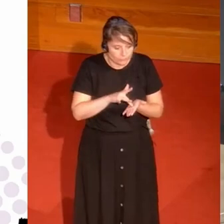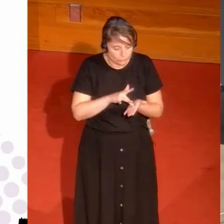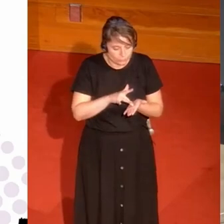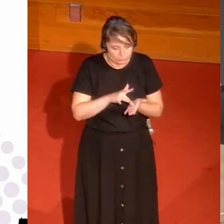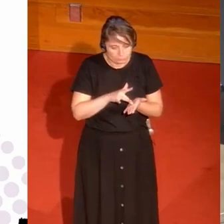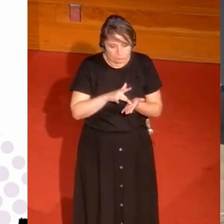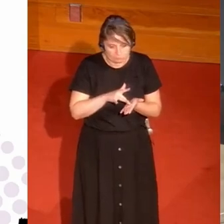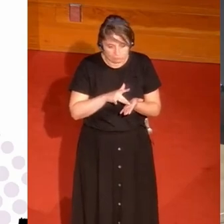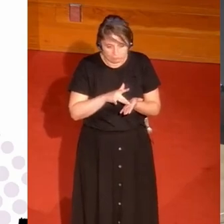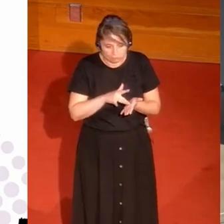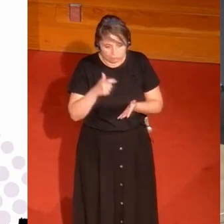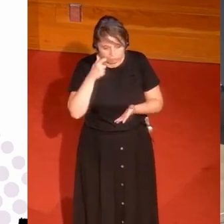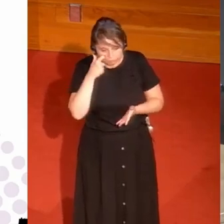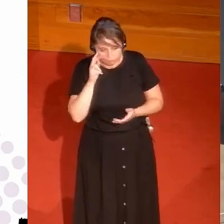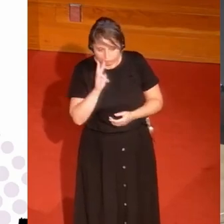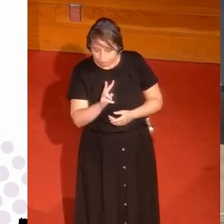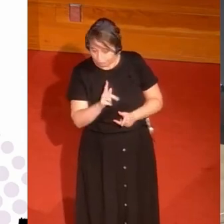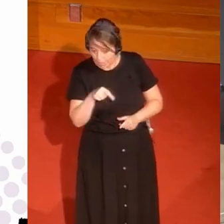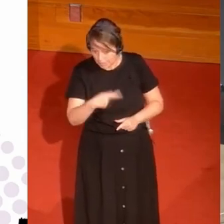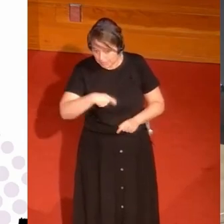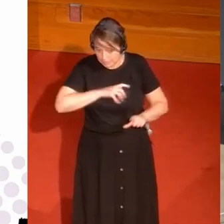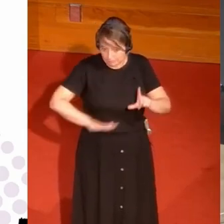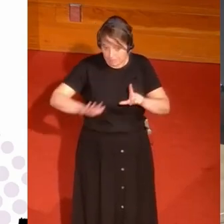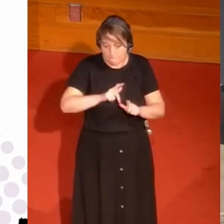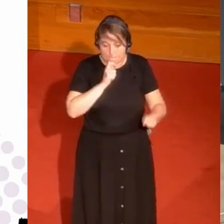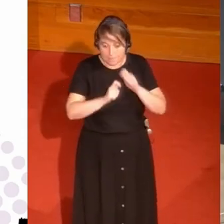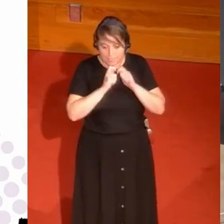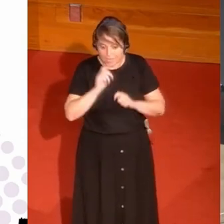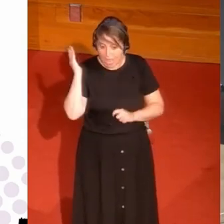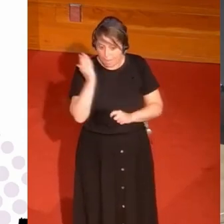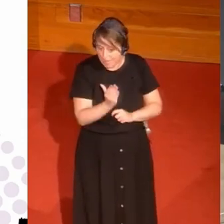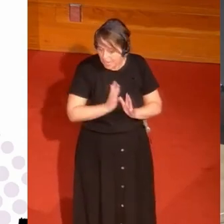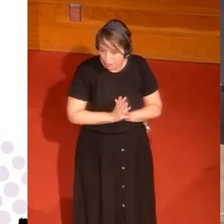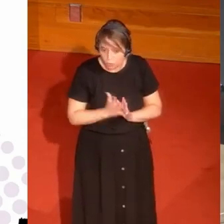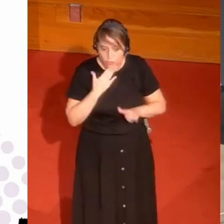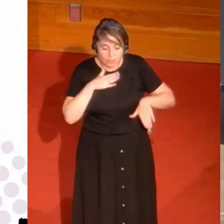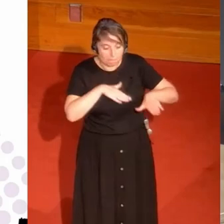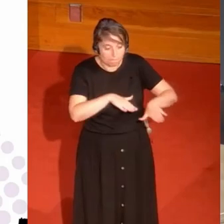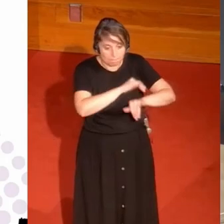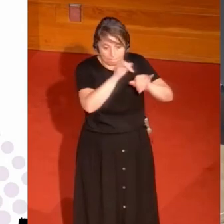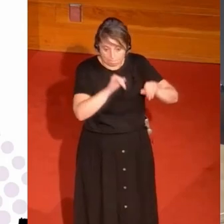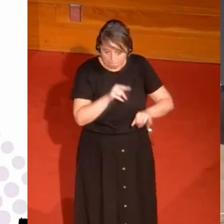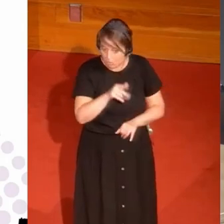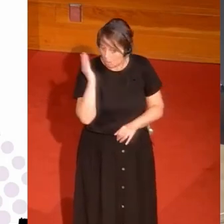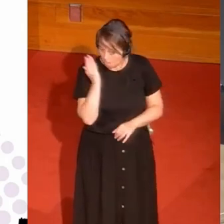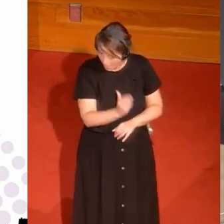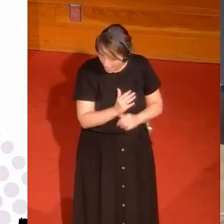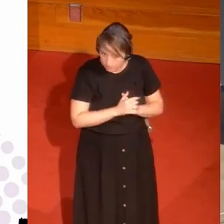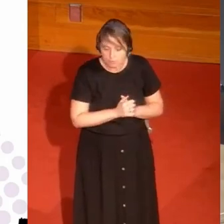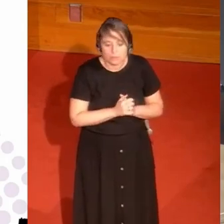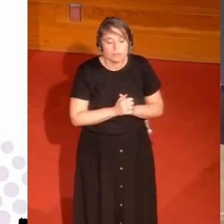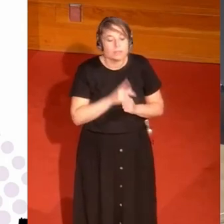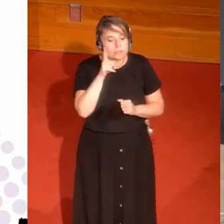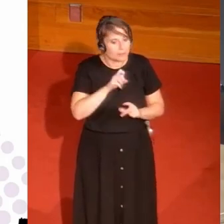pues visto a la prensa eh como ha sido amenazada en concentraciones pacíficas eh Como se ha ha